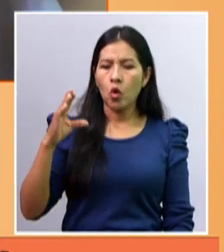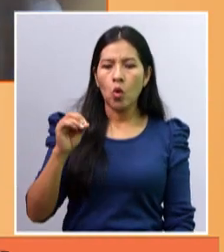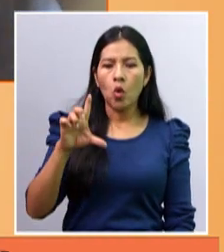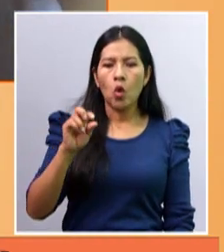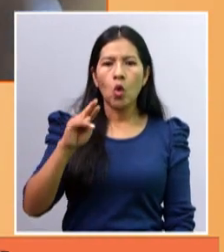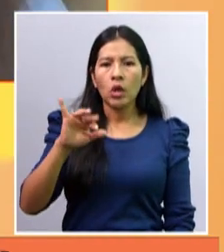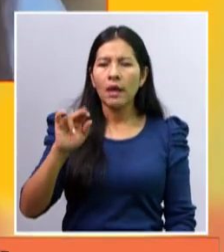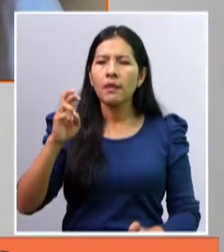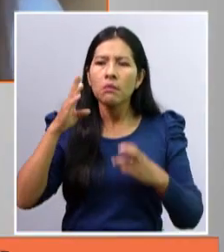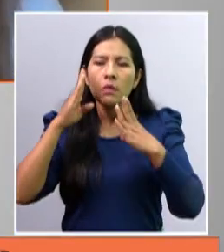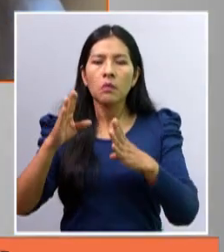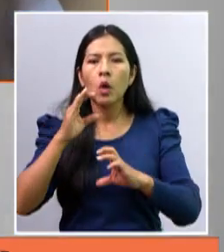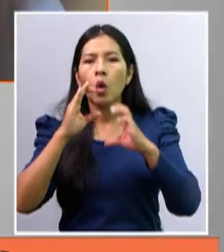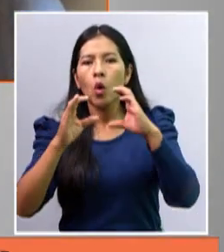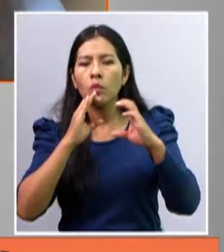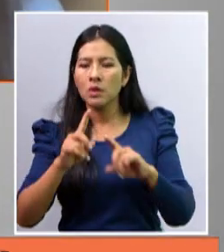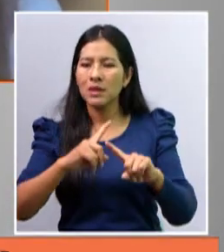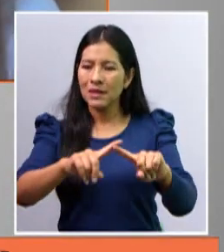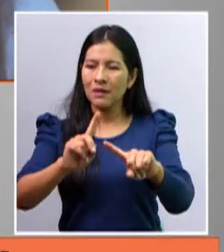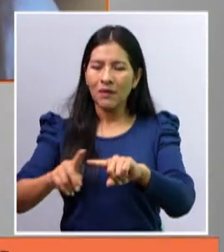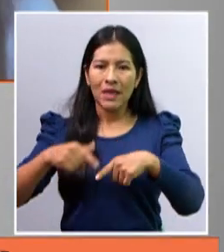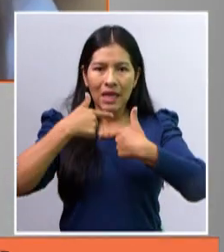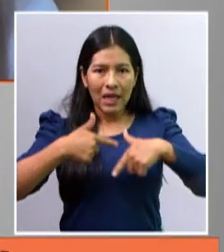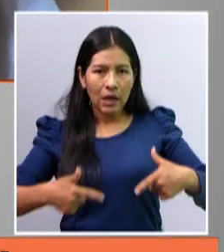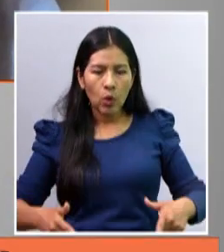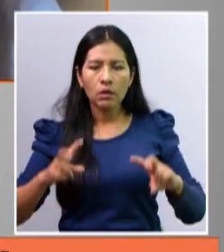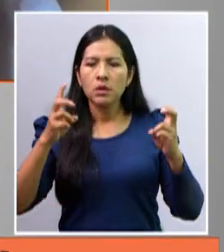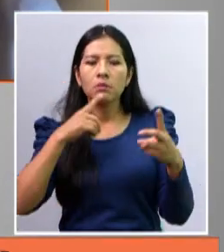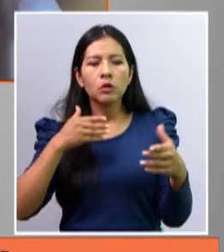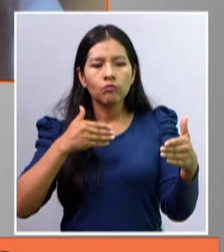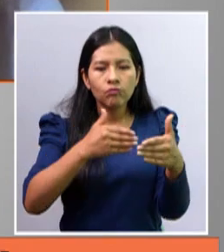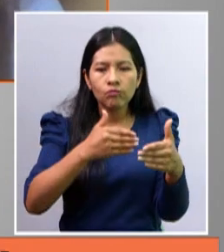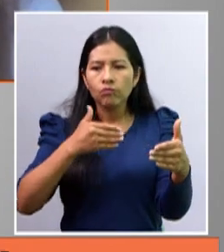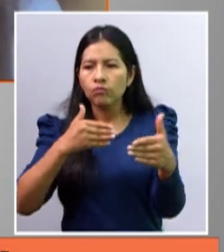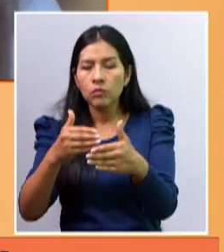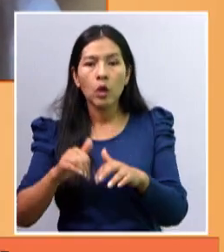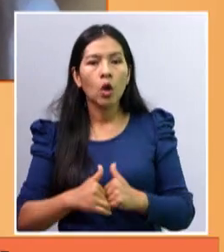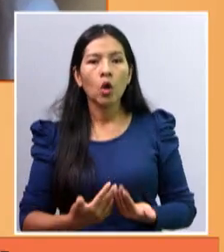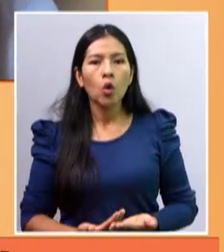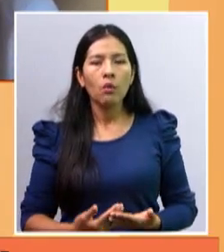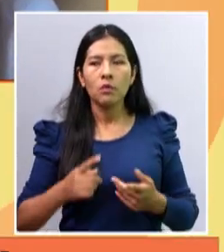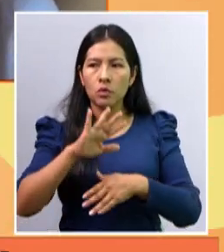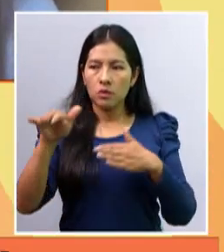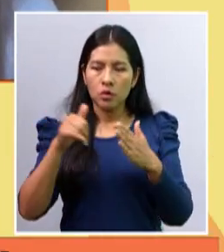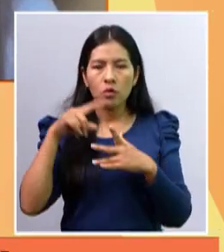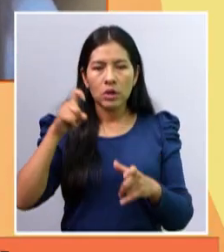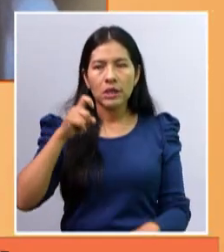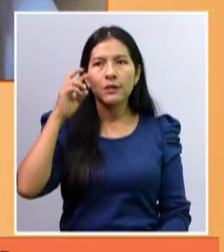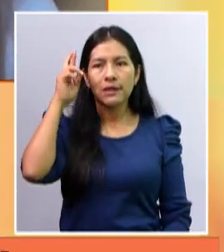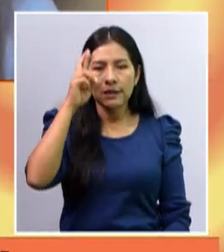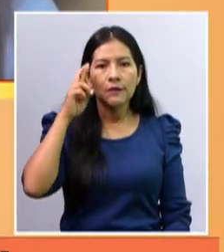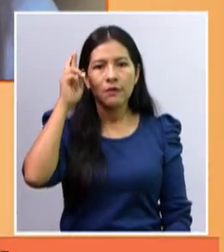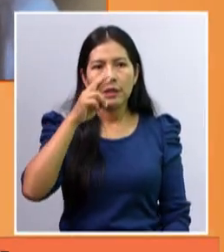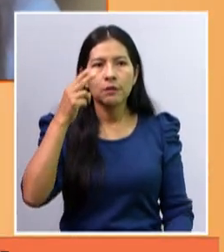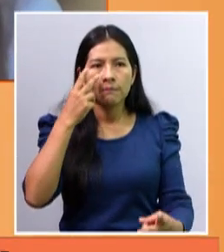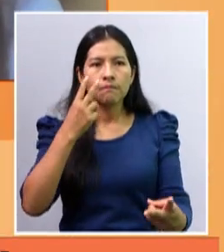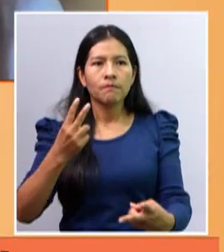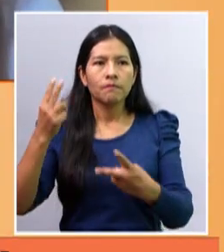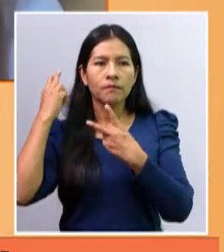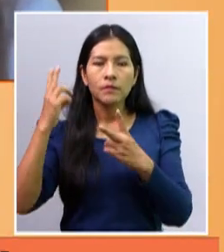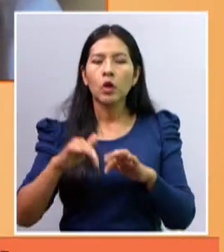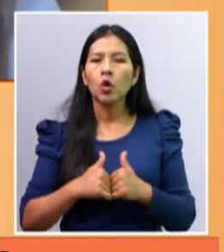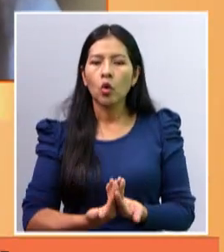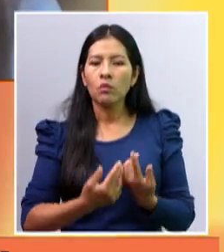la comunicación sobre los lenguajes sobre los acercamientos un poco hacia esta reflexión viendo la de este